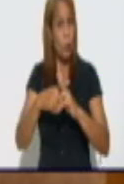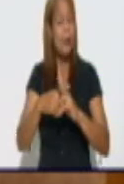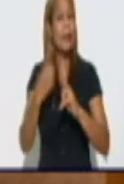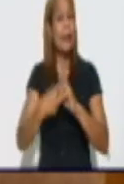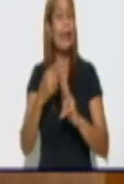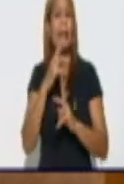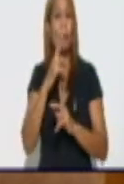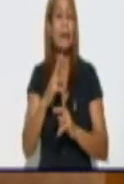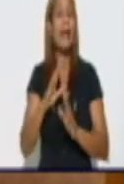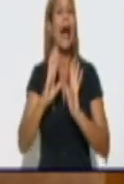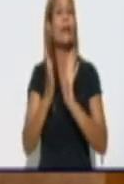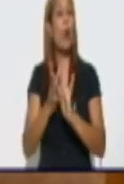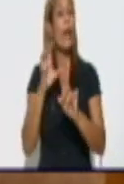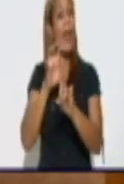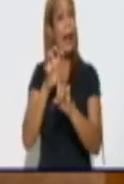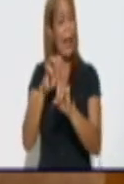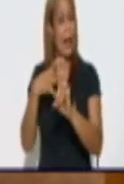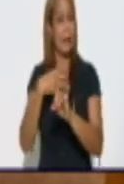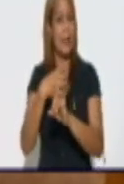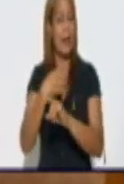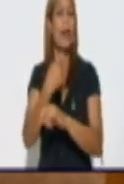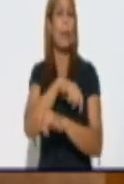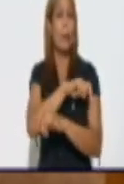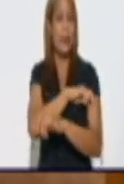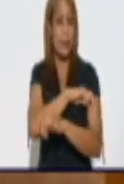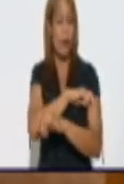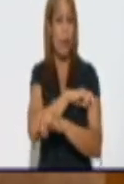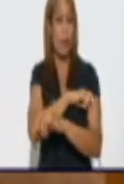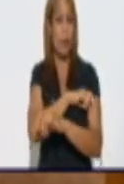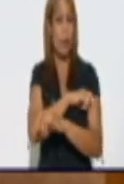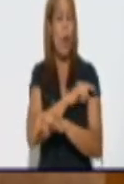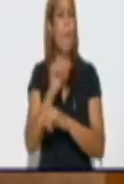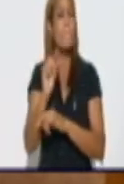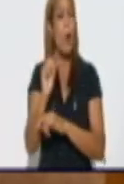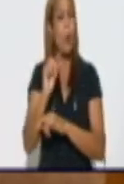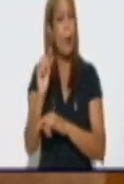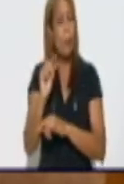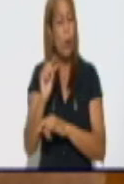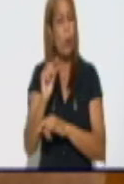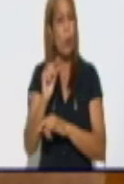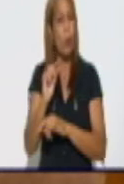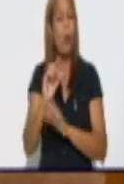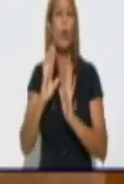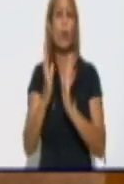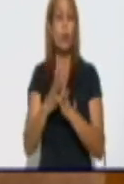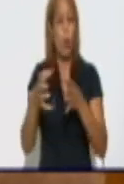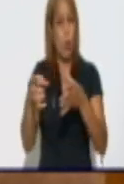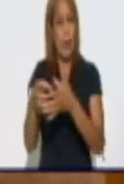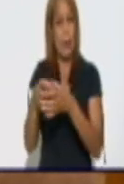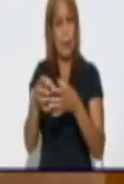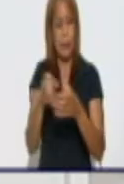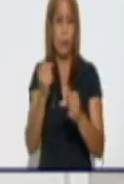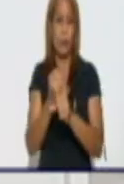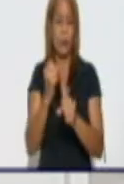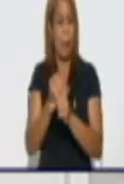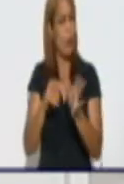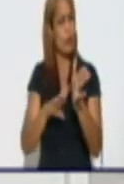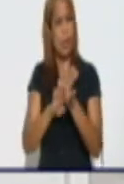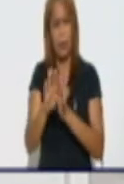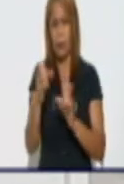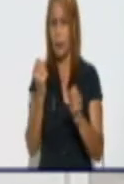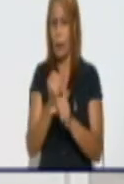poco a poco y según nosotros podamos con todo el equipamiento que nosotros tenemos. Seguir trabajando sobre